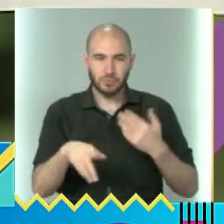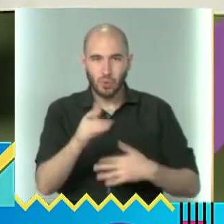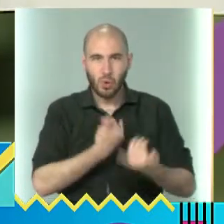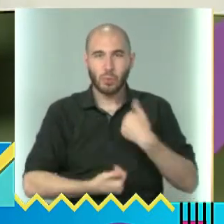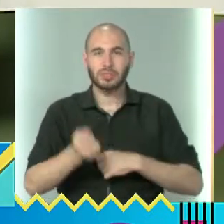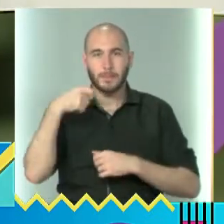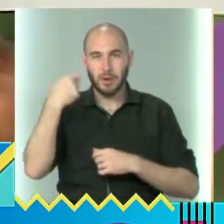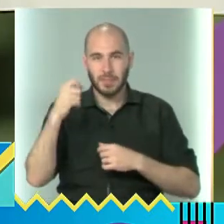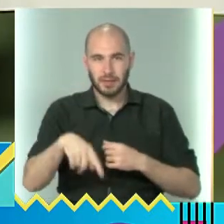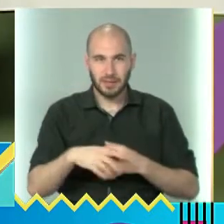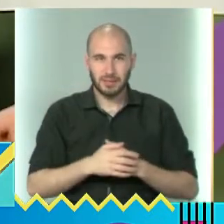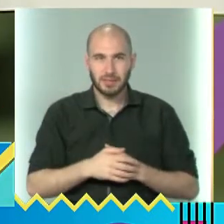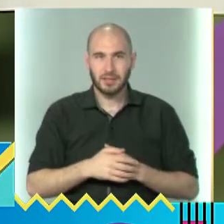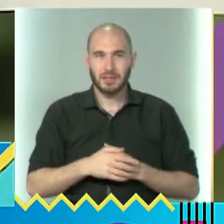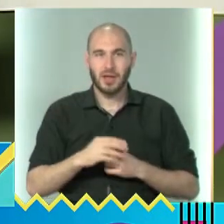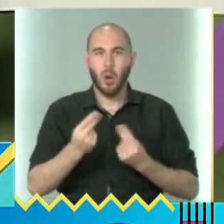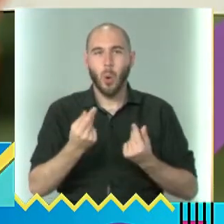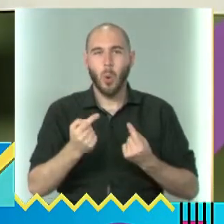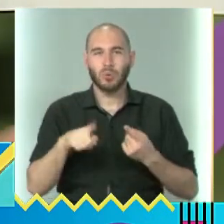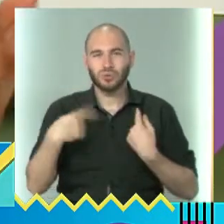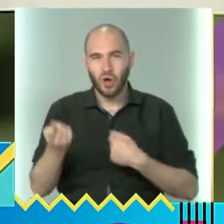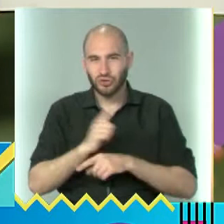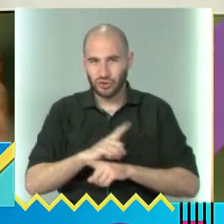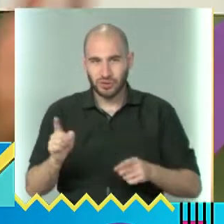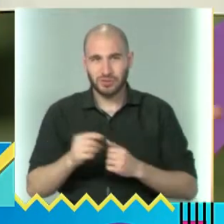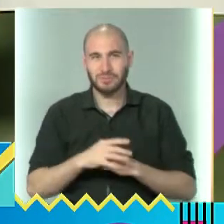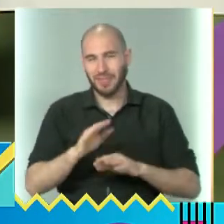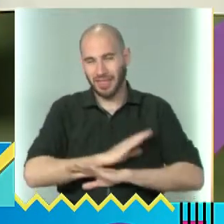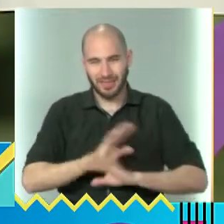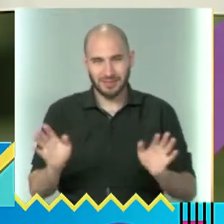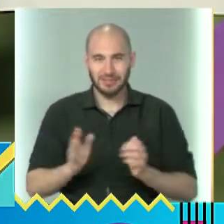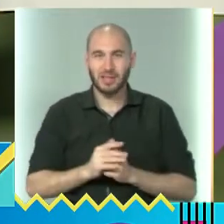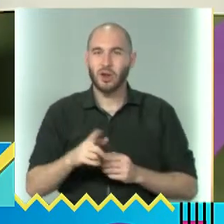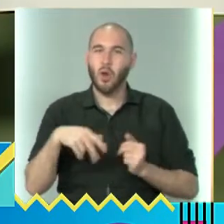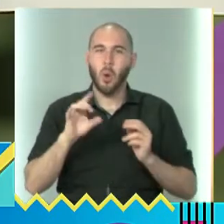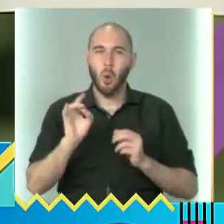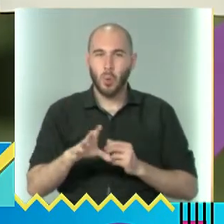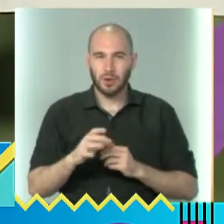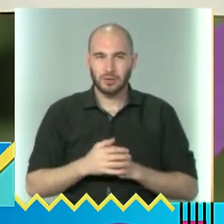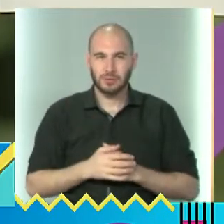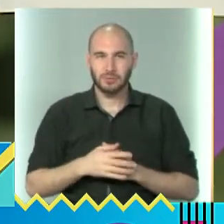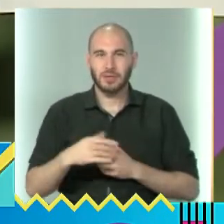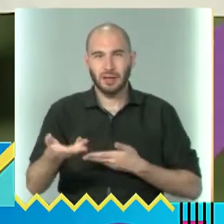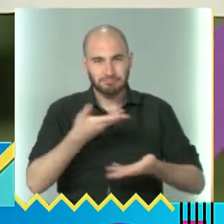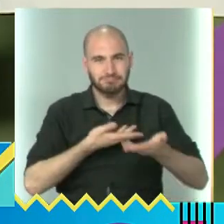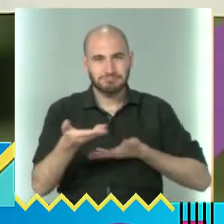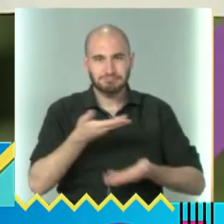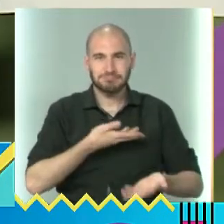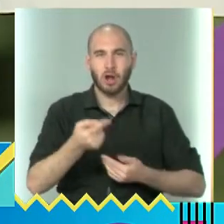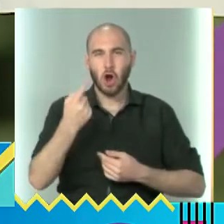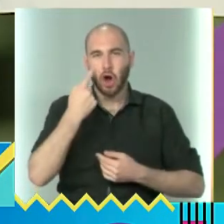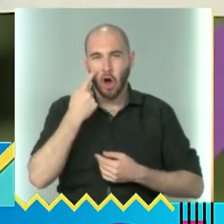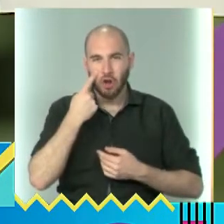participar del programa. No vamos a hacer ningún otro uso para nada. Nosotros simplemente para poder interactuar con ustedes, para